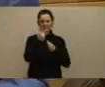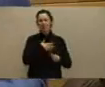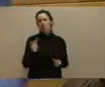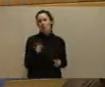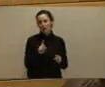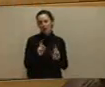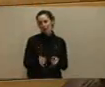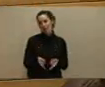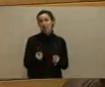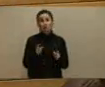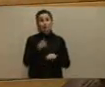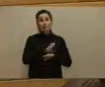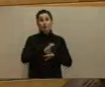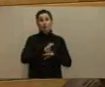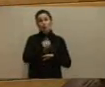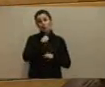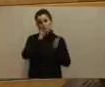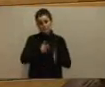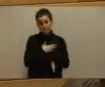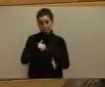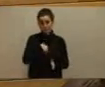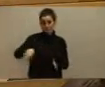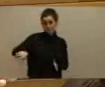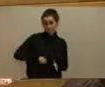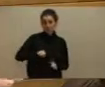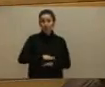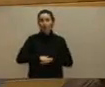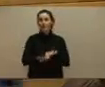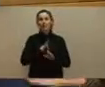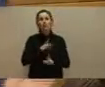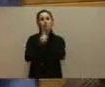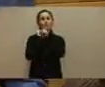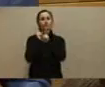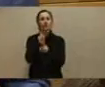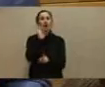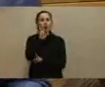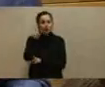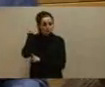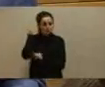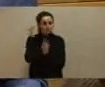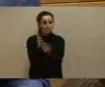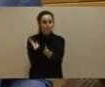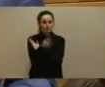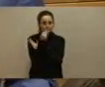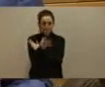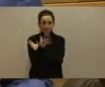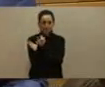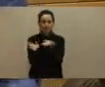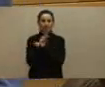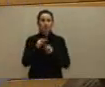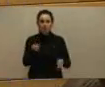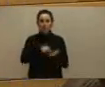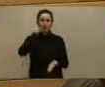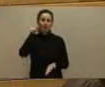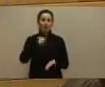Y cuando uno es consejero, está en un gobierno, como bien dice Javier Fernández, que quiere luchar contra la corrupción, bueno, pues es un gesto que yo creo que su mayor rapidez, hubiera